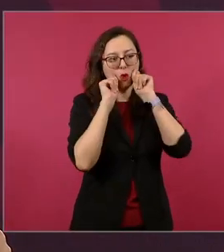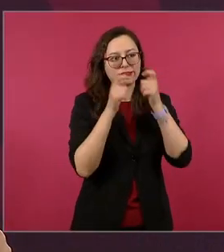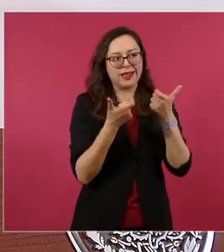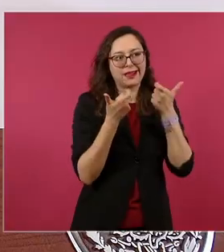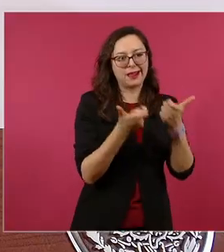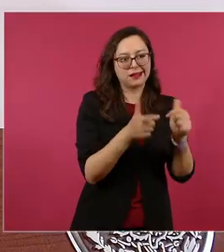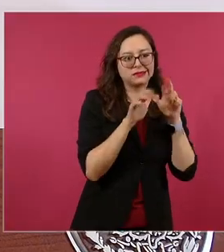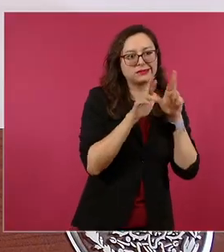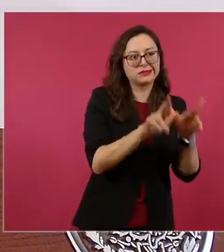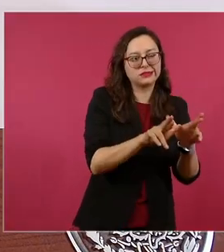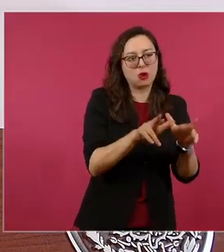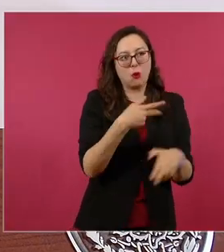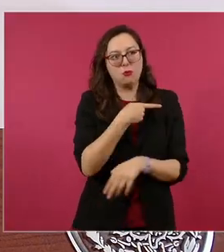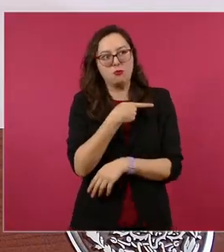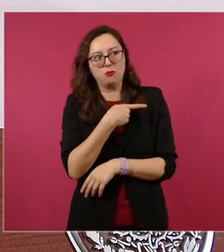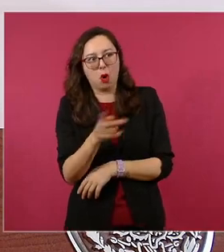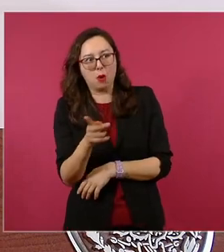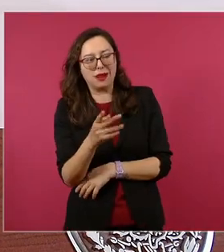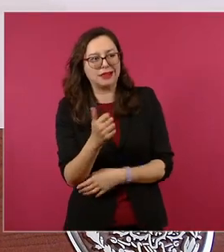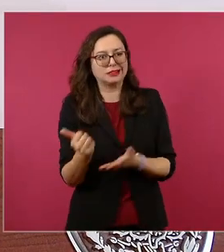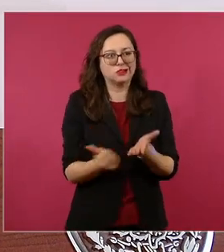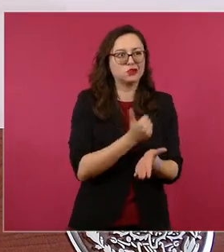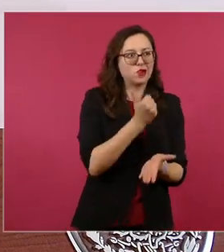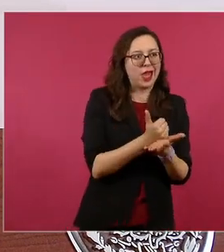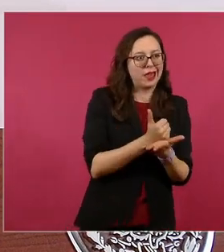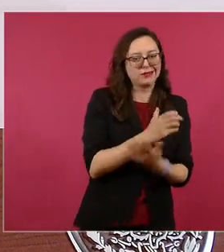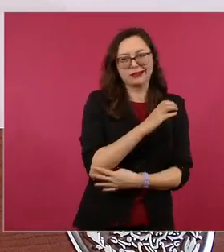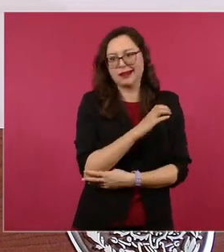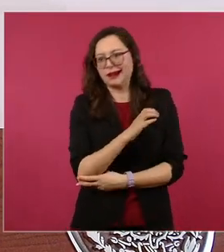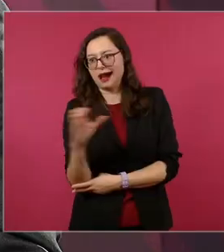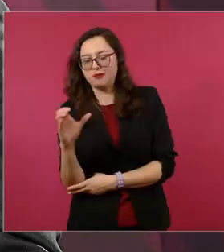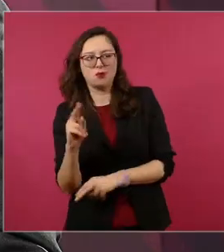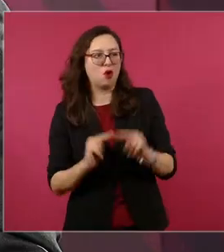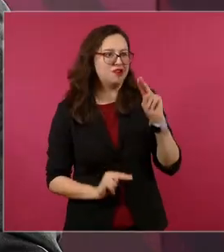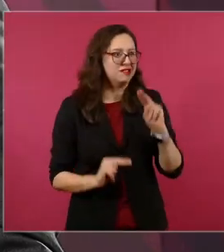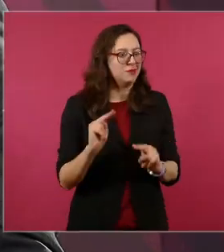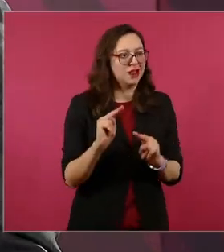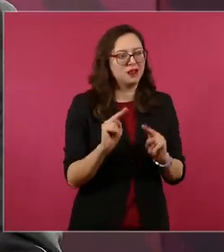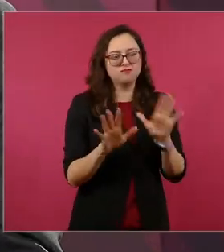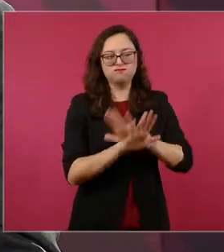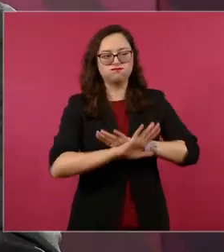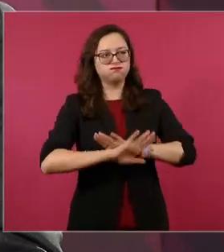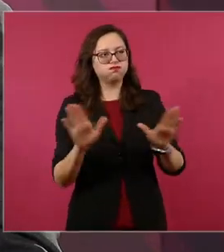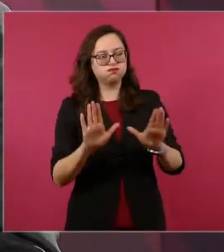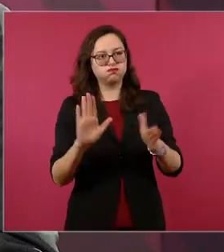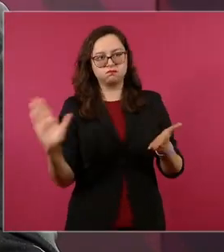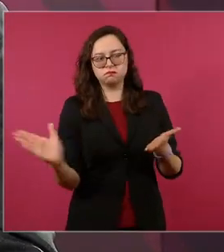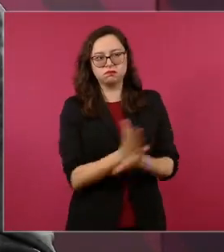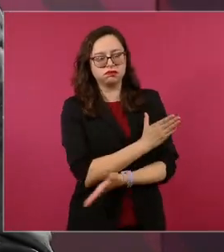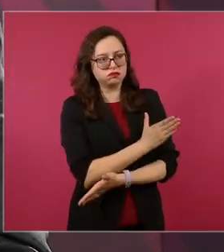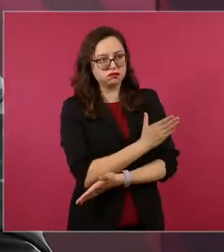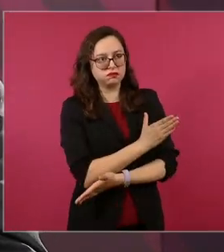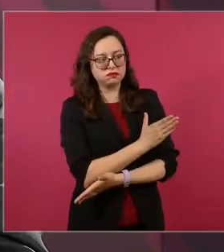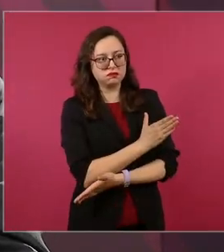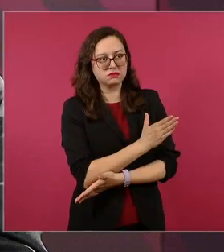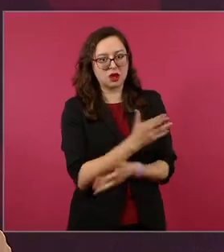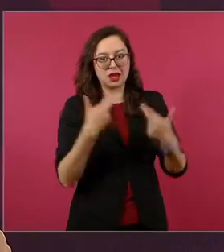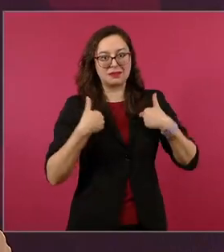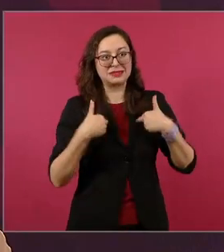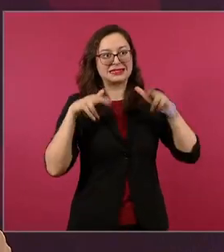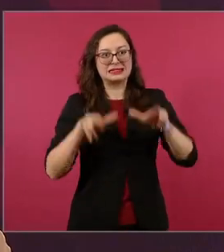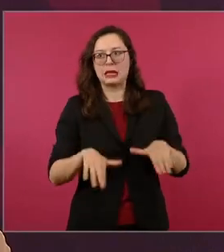del campo, de la ciudad, de todas las clases sociales, que el gobierno no esté al servicio de un